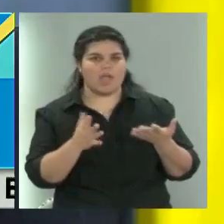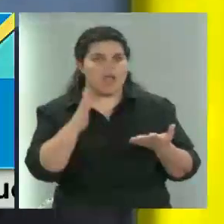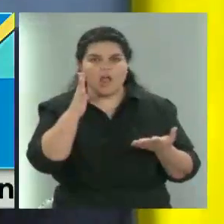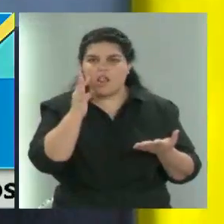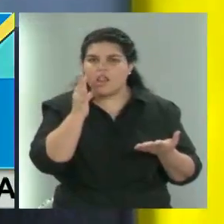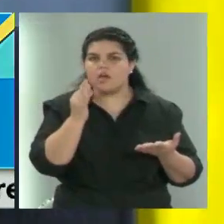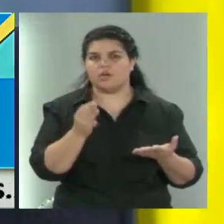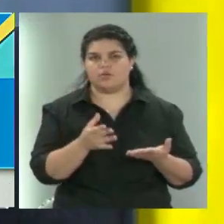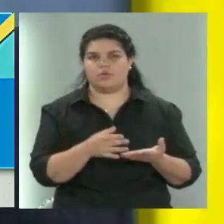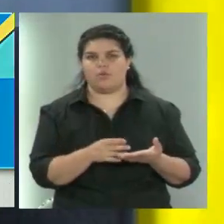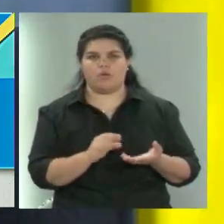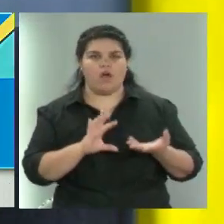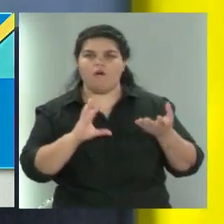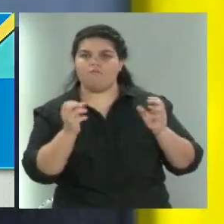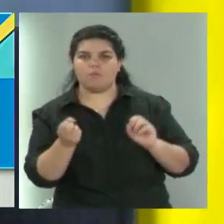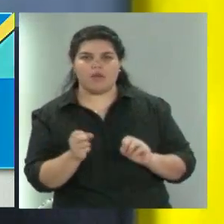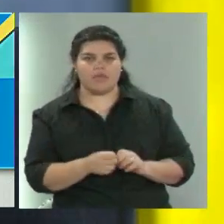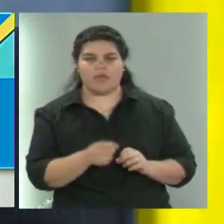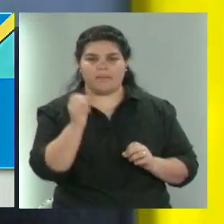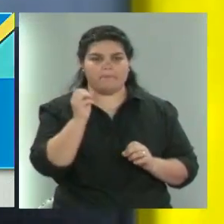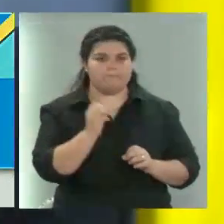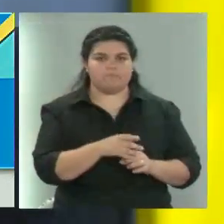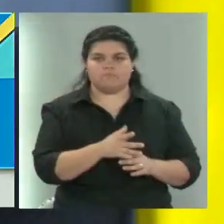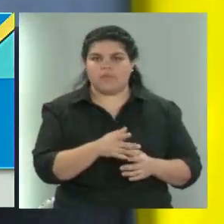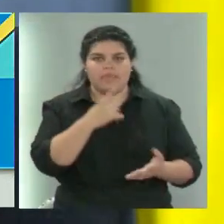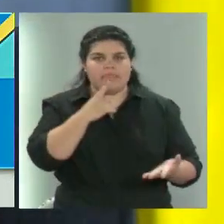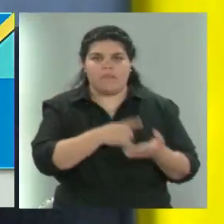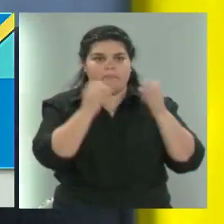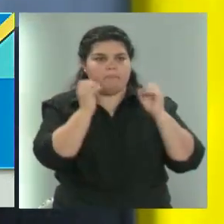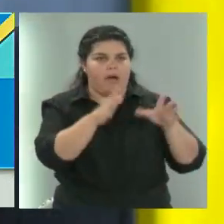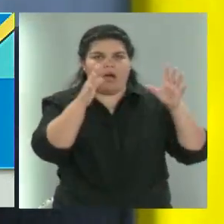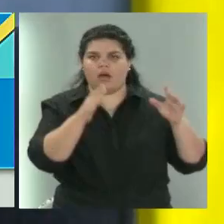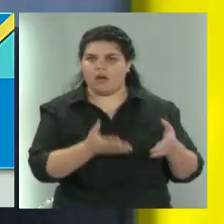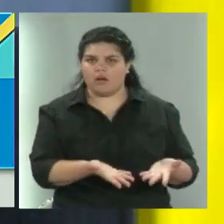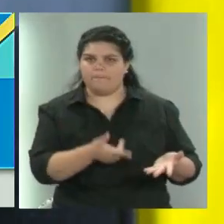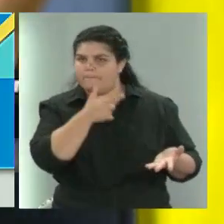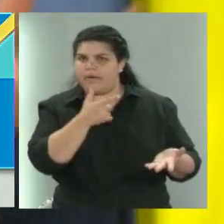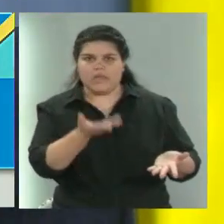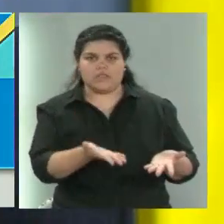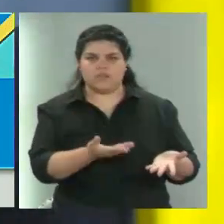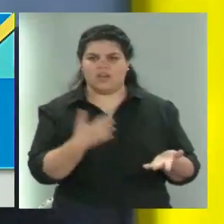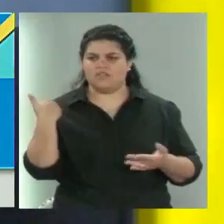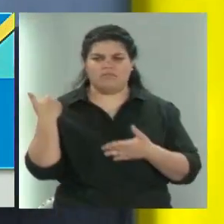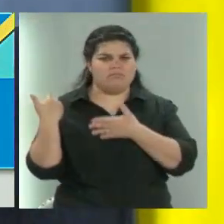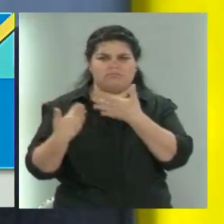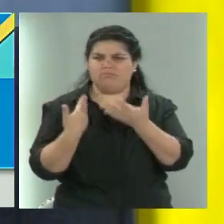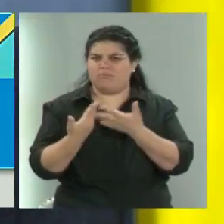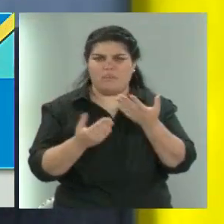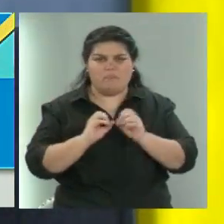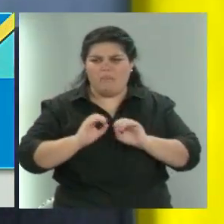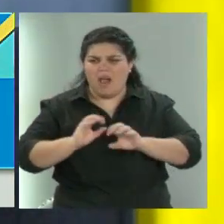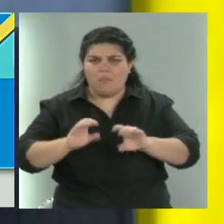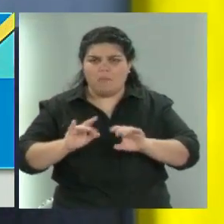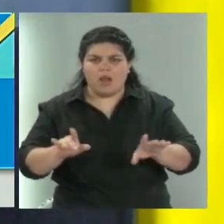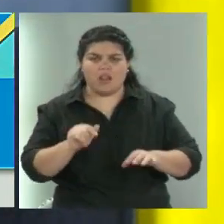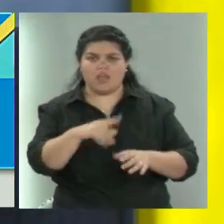pequeñas luces aisladas en un espectro negro que no causan